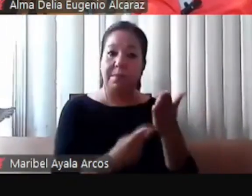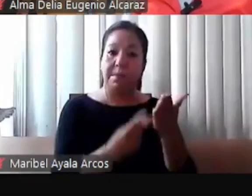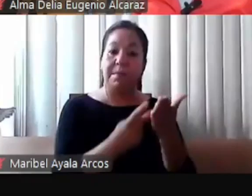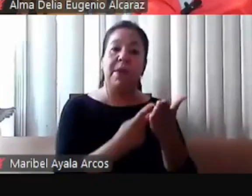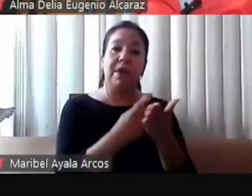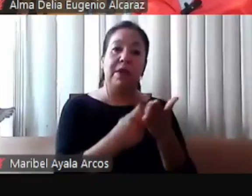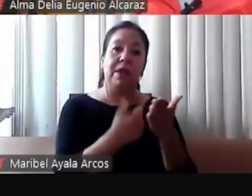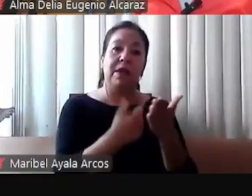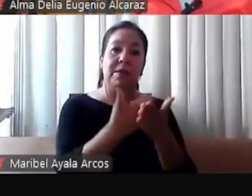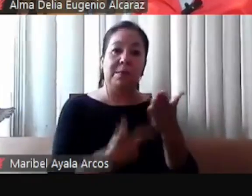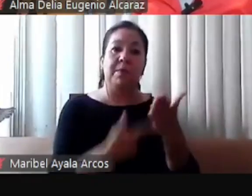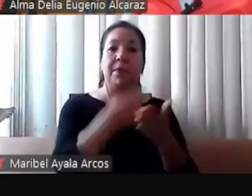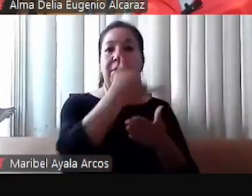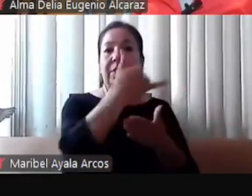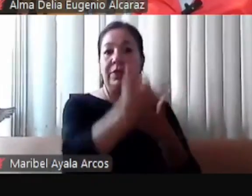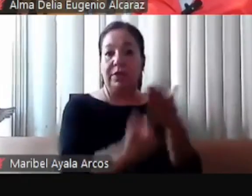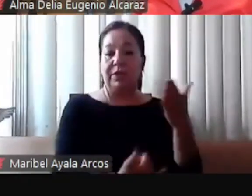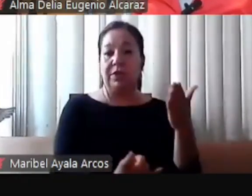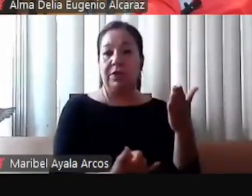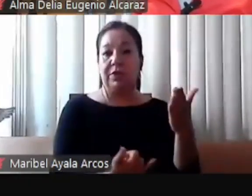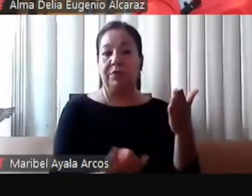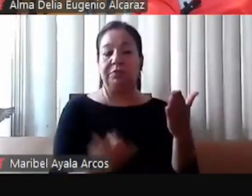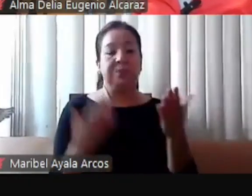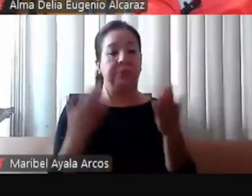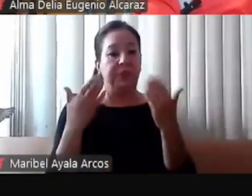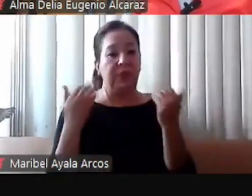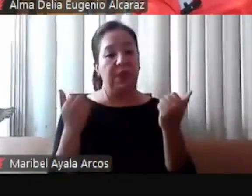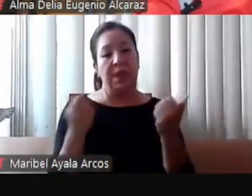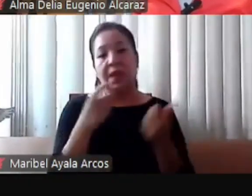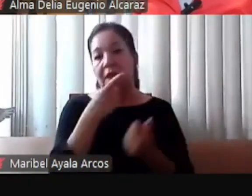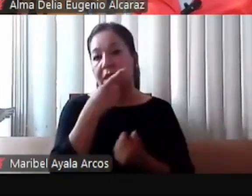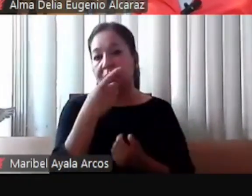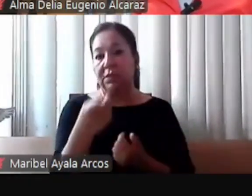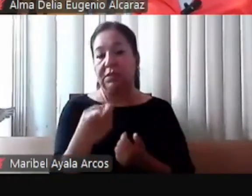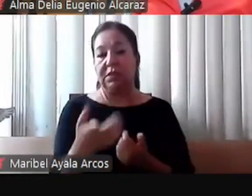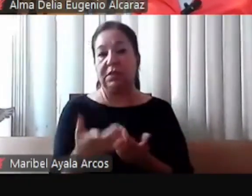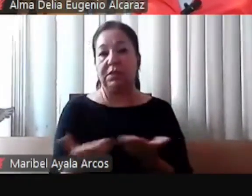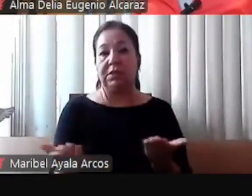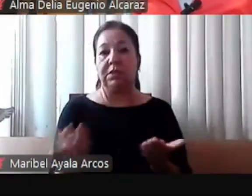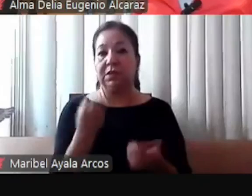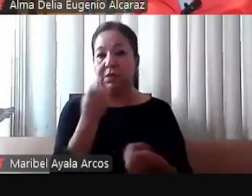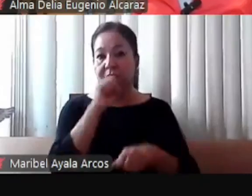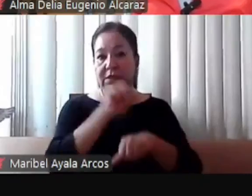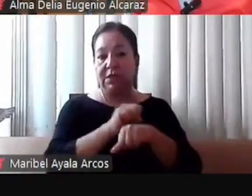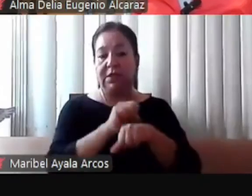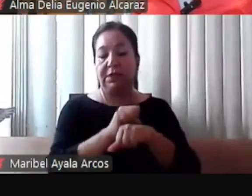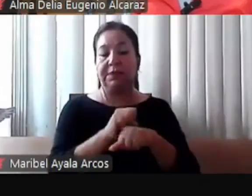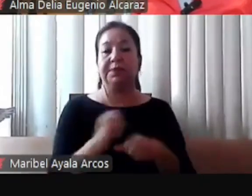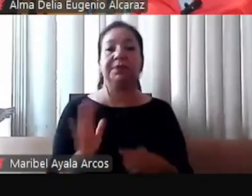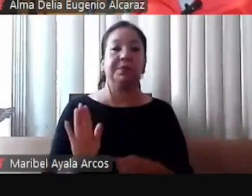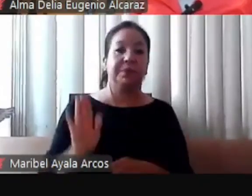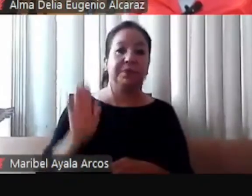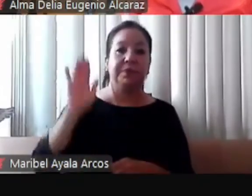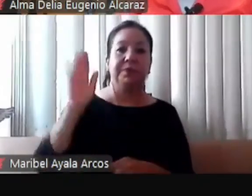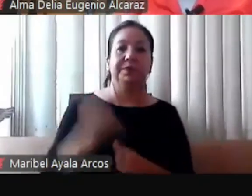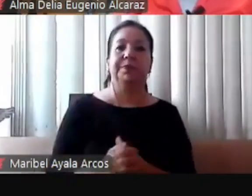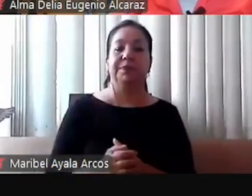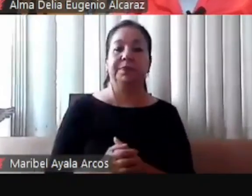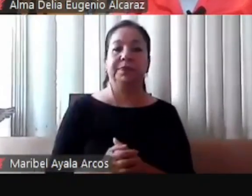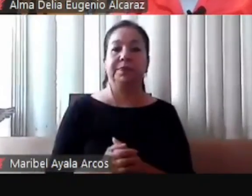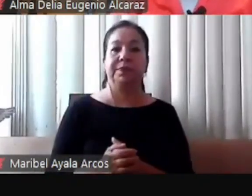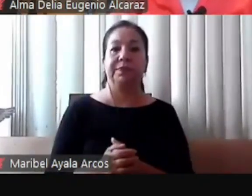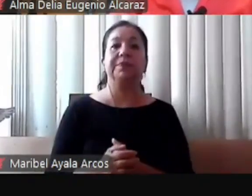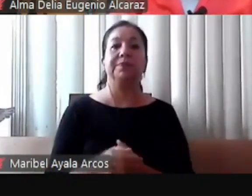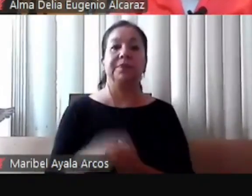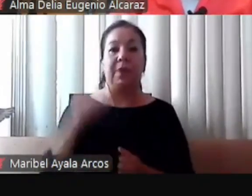cuenta. No habiendo comentarios al respecto, secretario, tome la votación, por favor. Con su autorización,